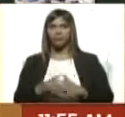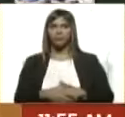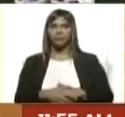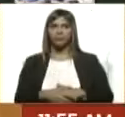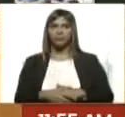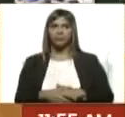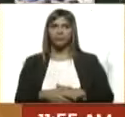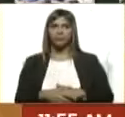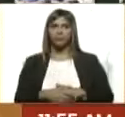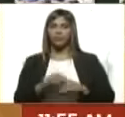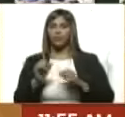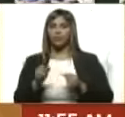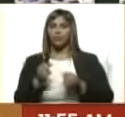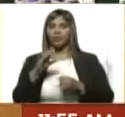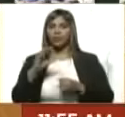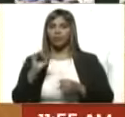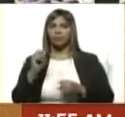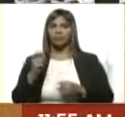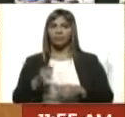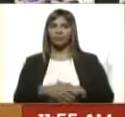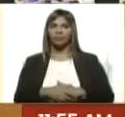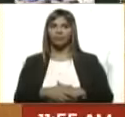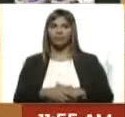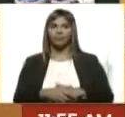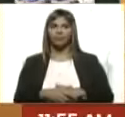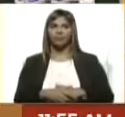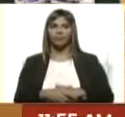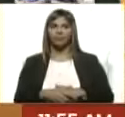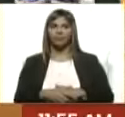la tiene bloqueada la CIA.